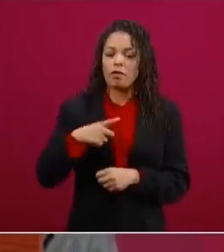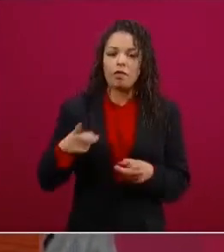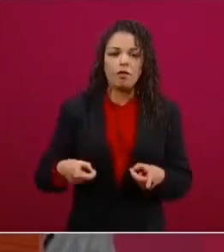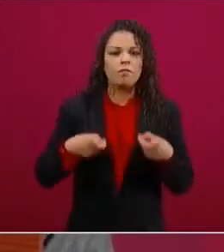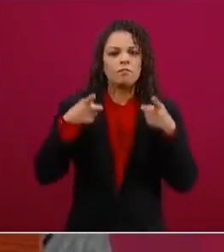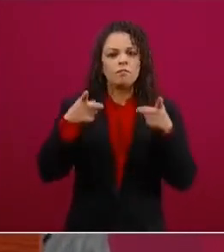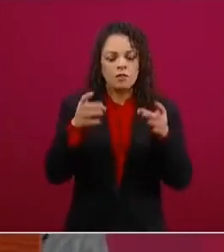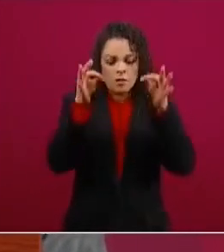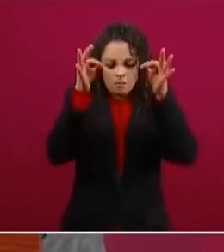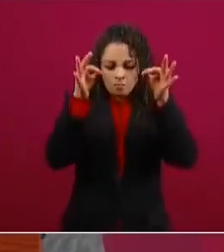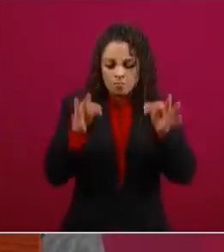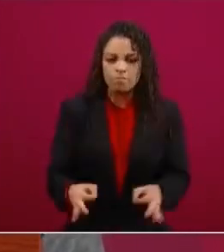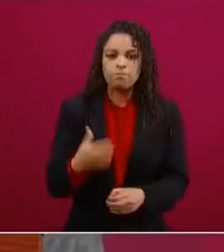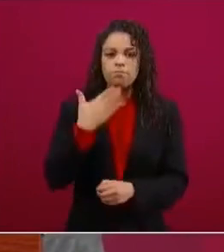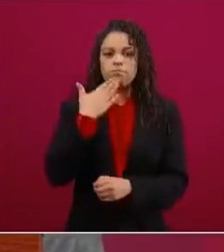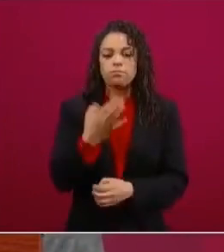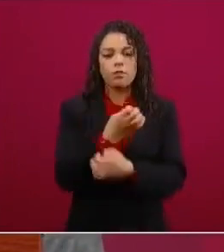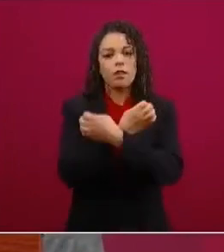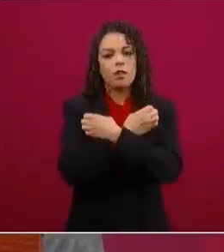todos los niveles escolares.